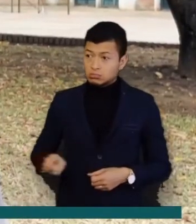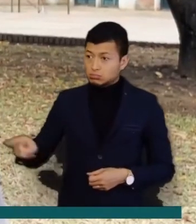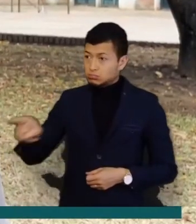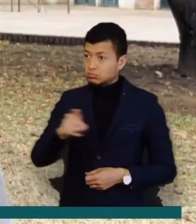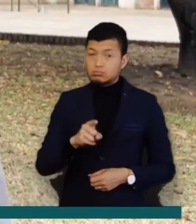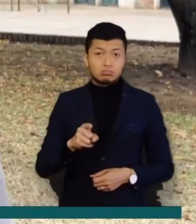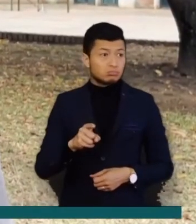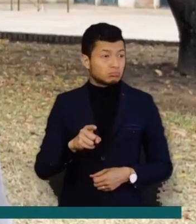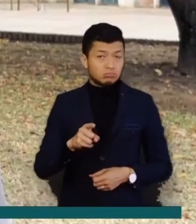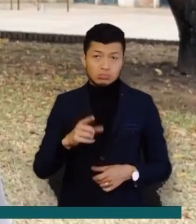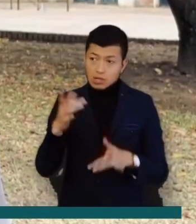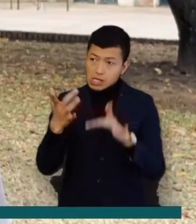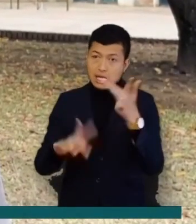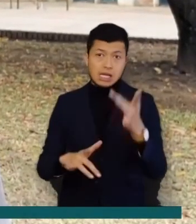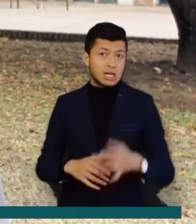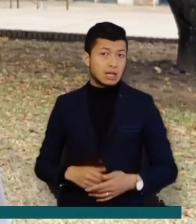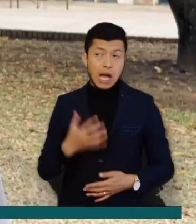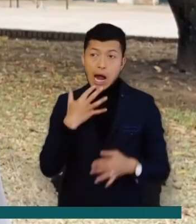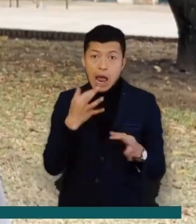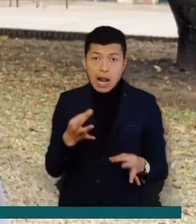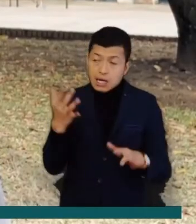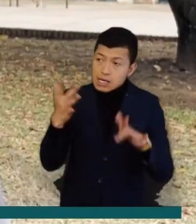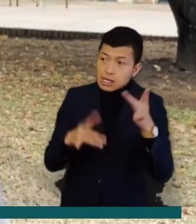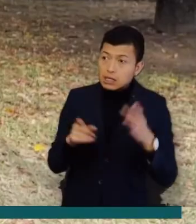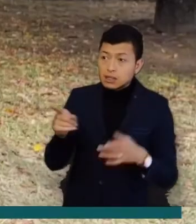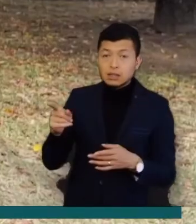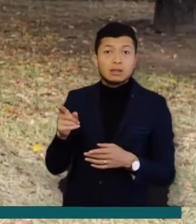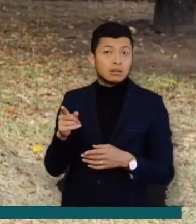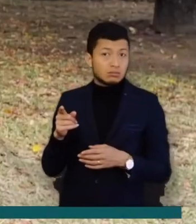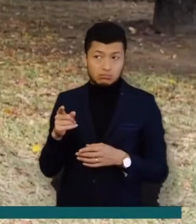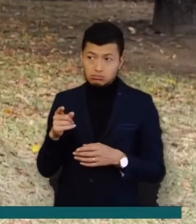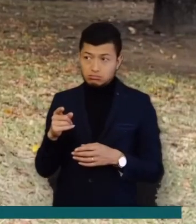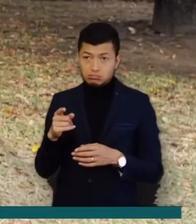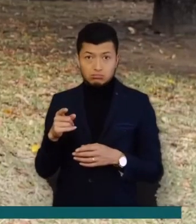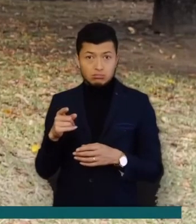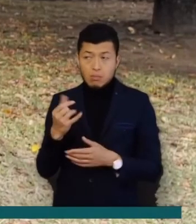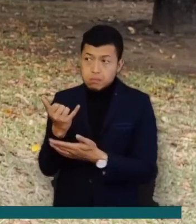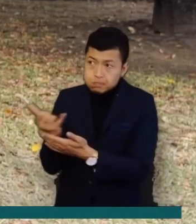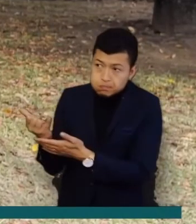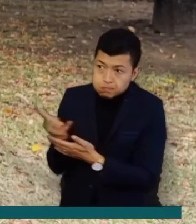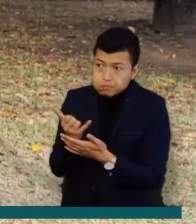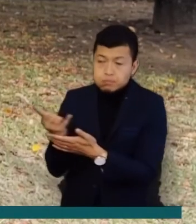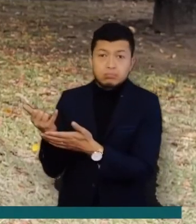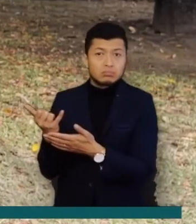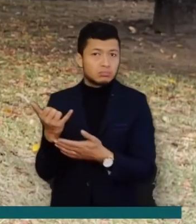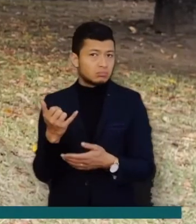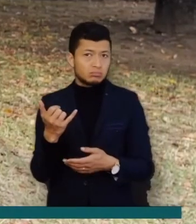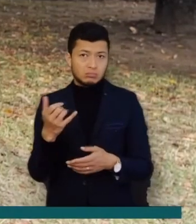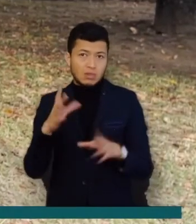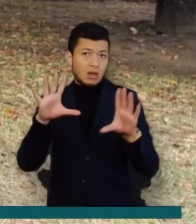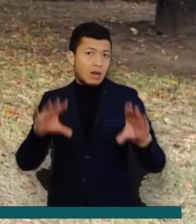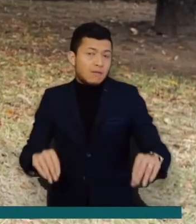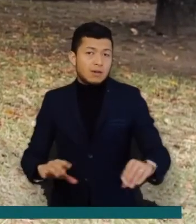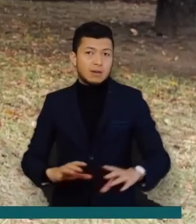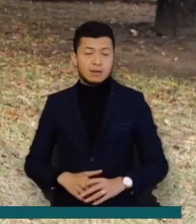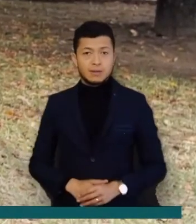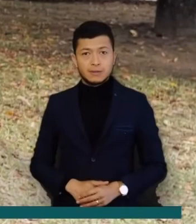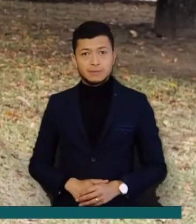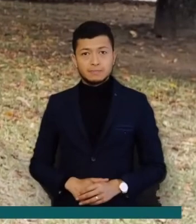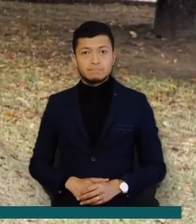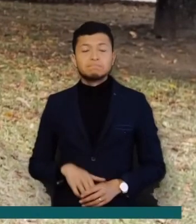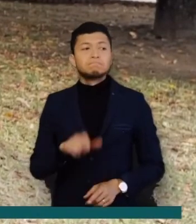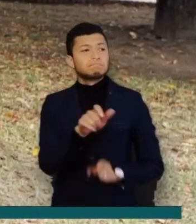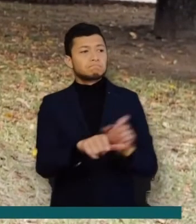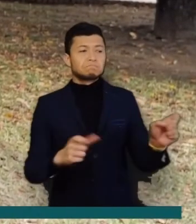porque realmente se está acabando con la fauna es algo que realmente la gente está aprovechando para sacar algo de